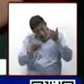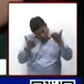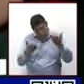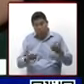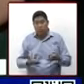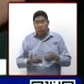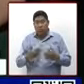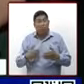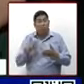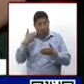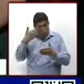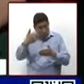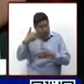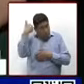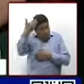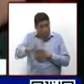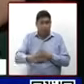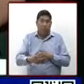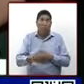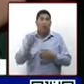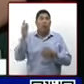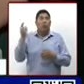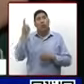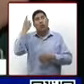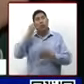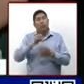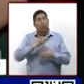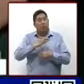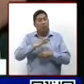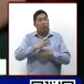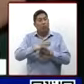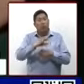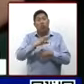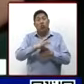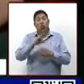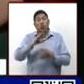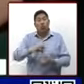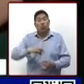quiero reiterar que la única convocatoria para nosotros